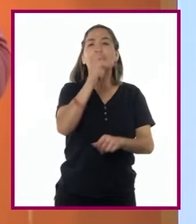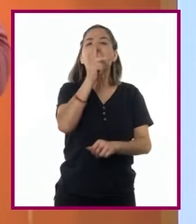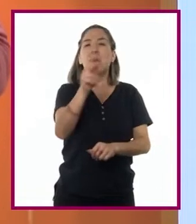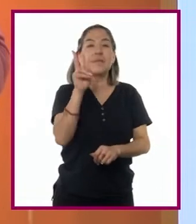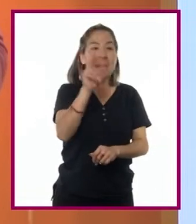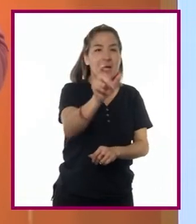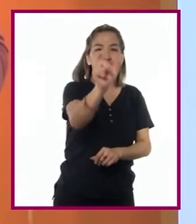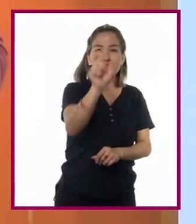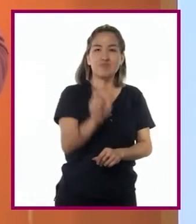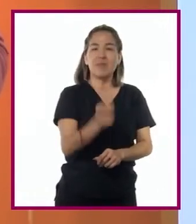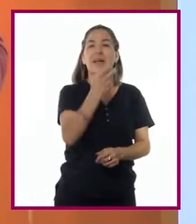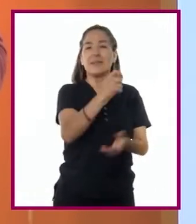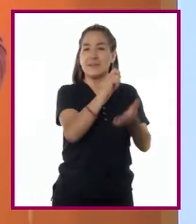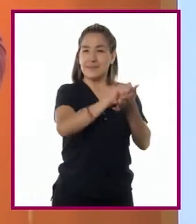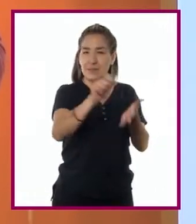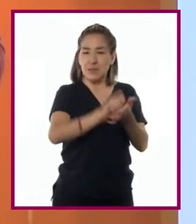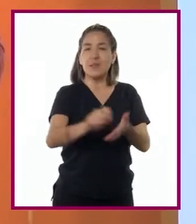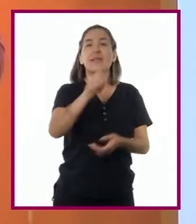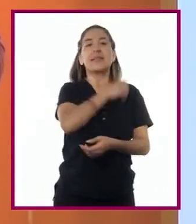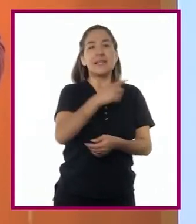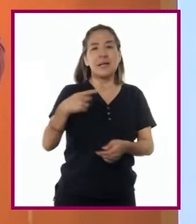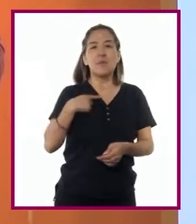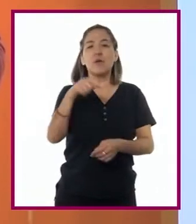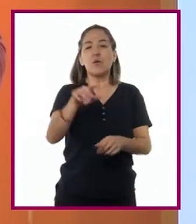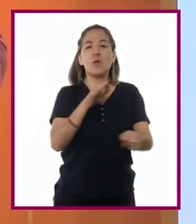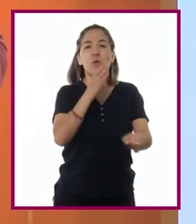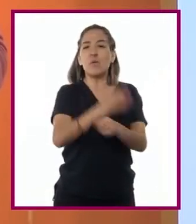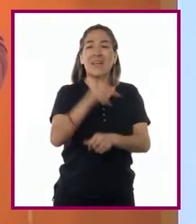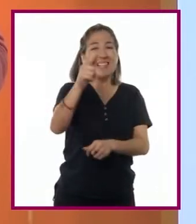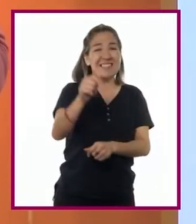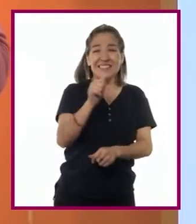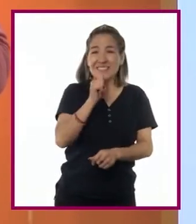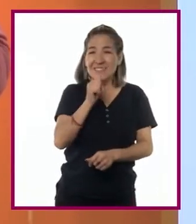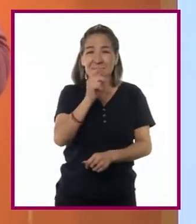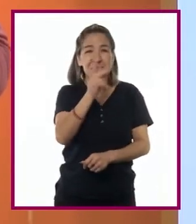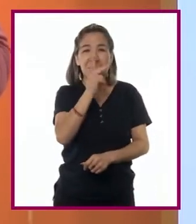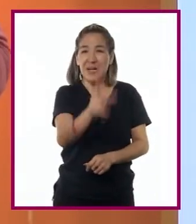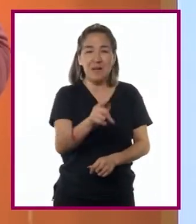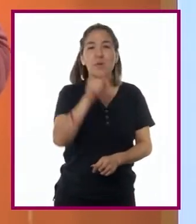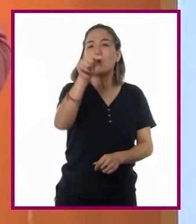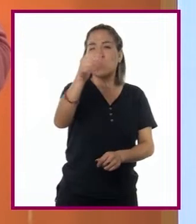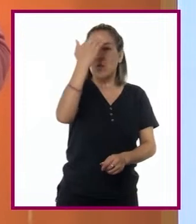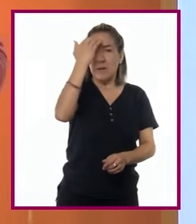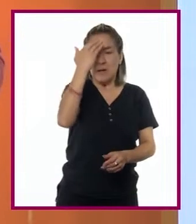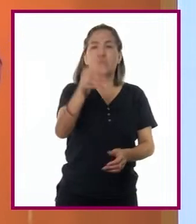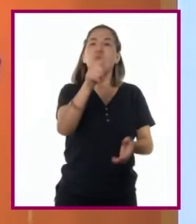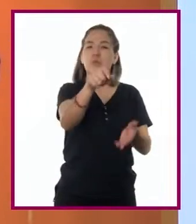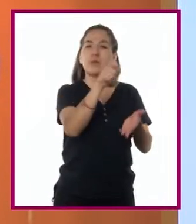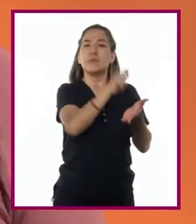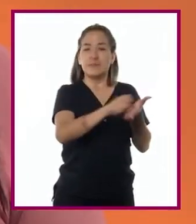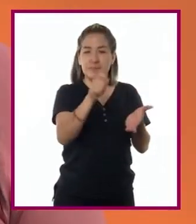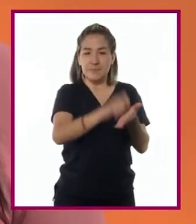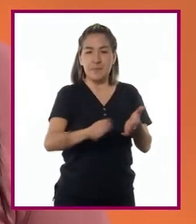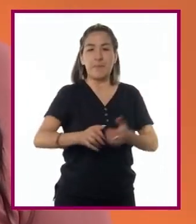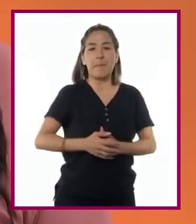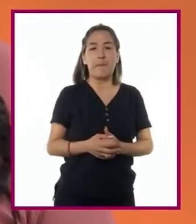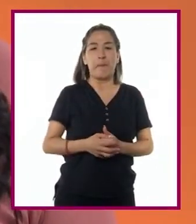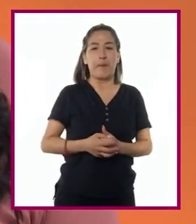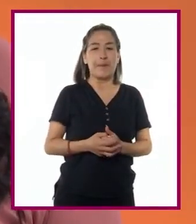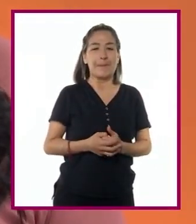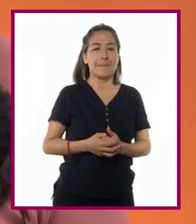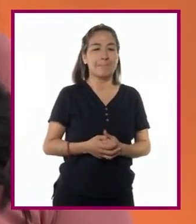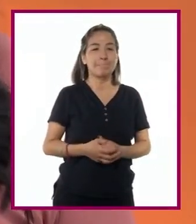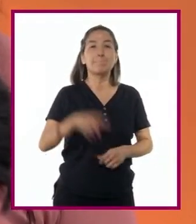del tema. No olviden registrar los términos que desconocen para que los puedan investigar más adelante.